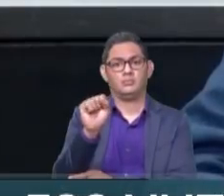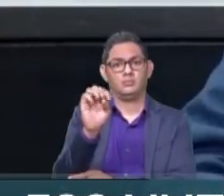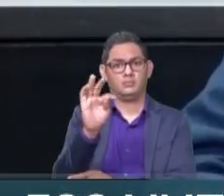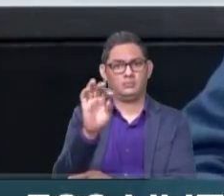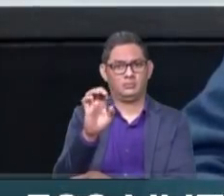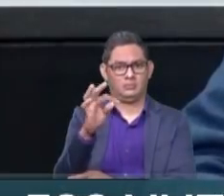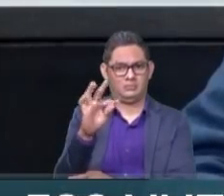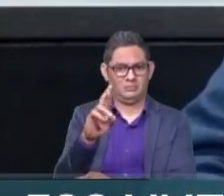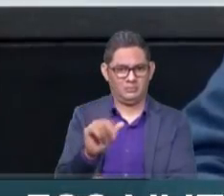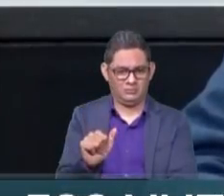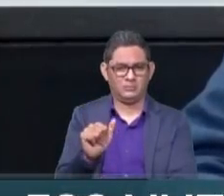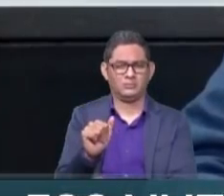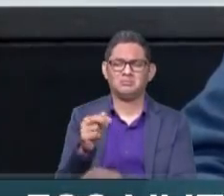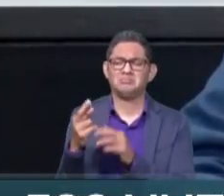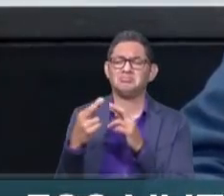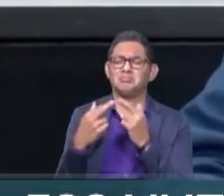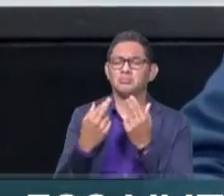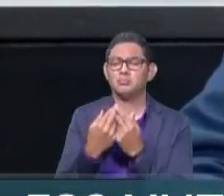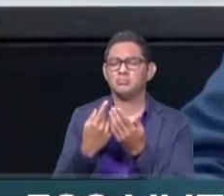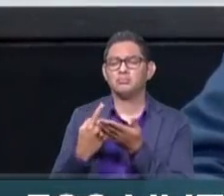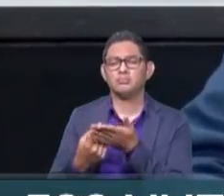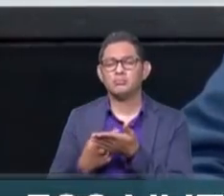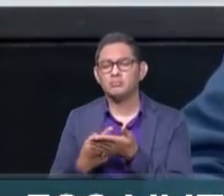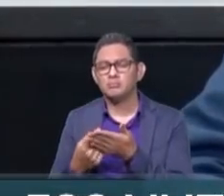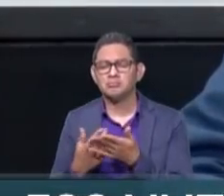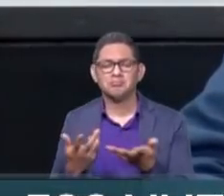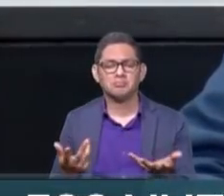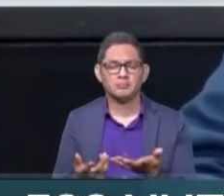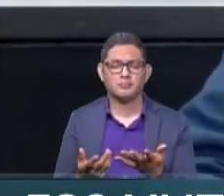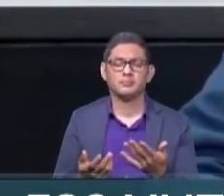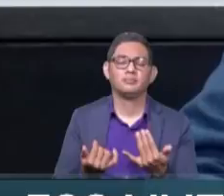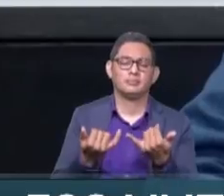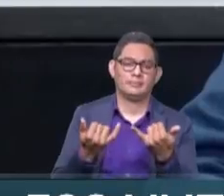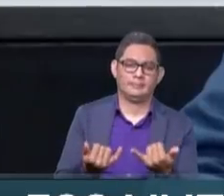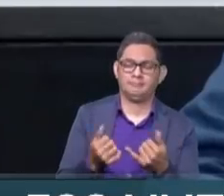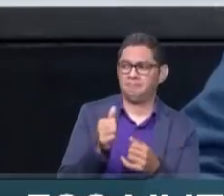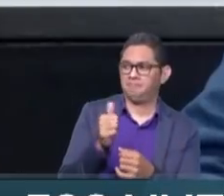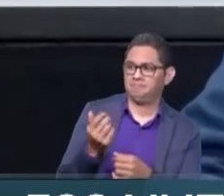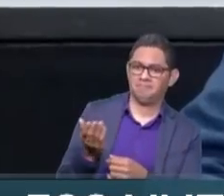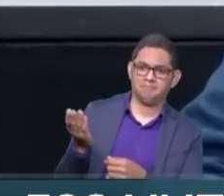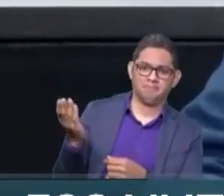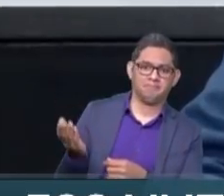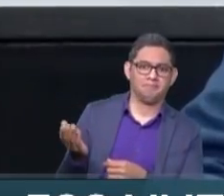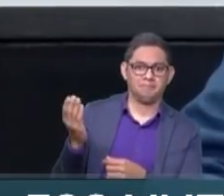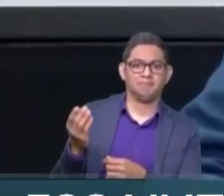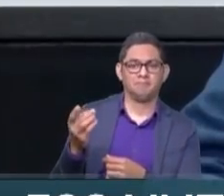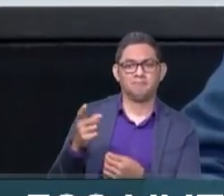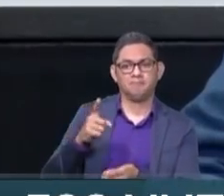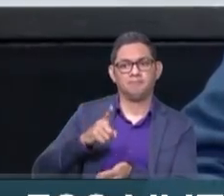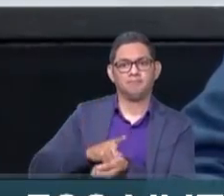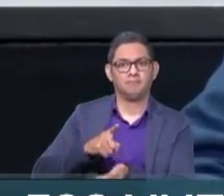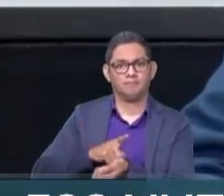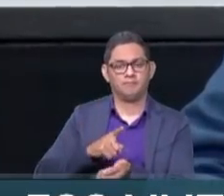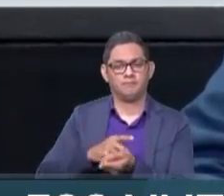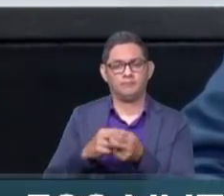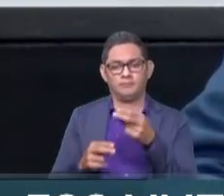para darles más detalles de esta reunión. Le vamos a dar la palabra al